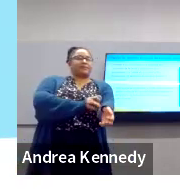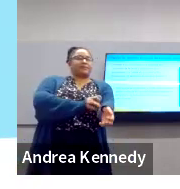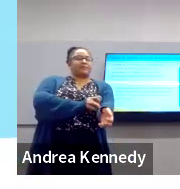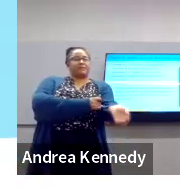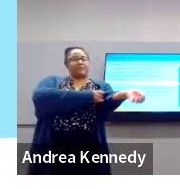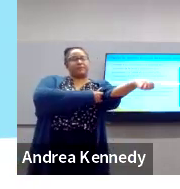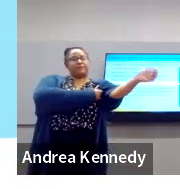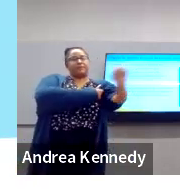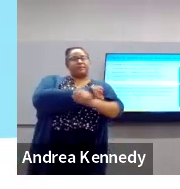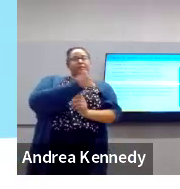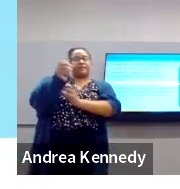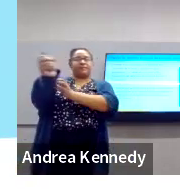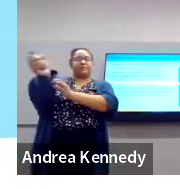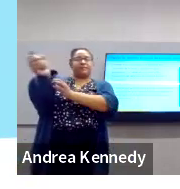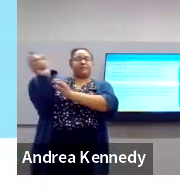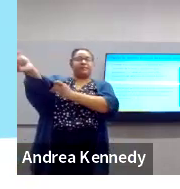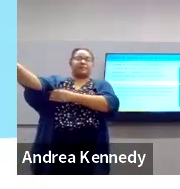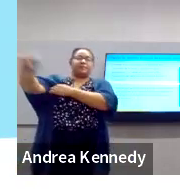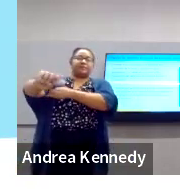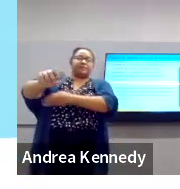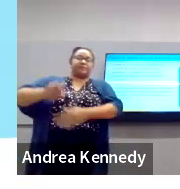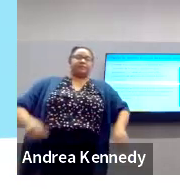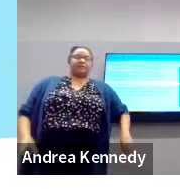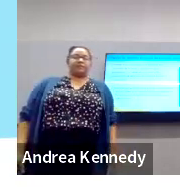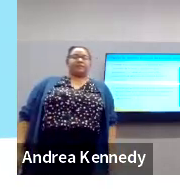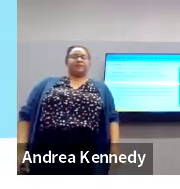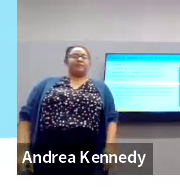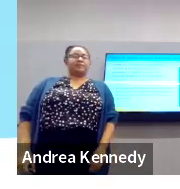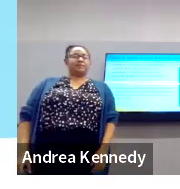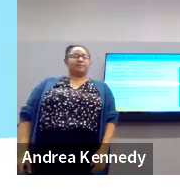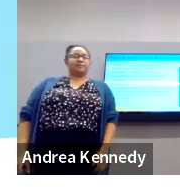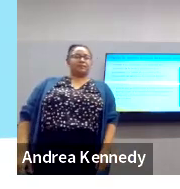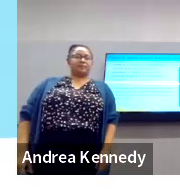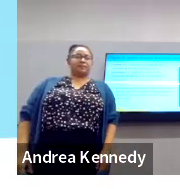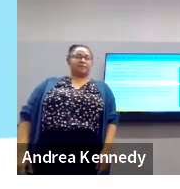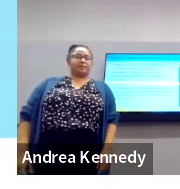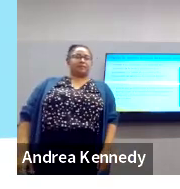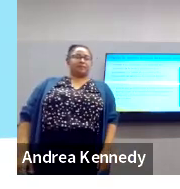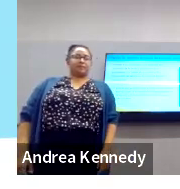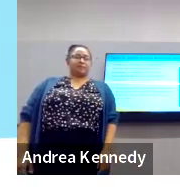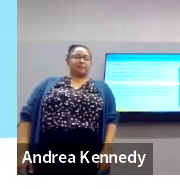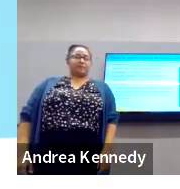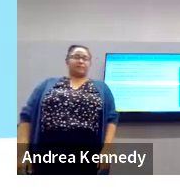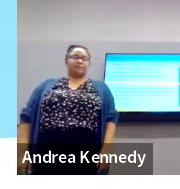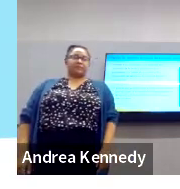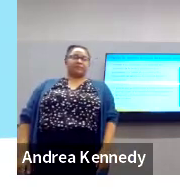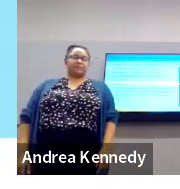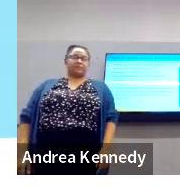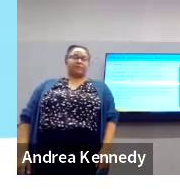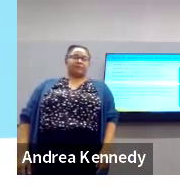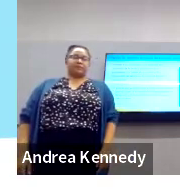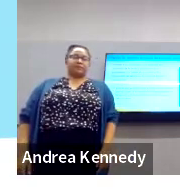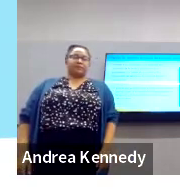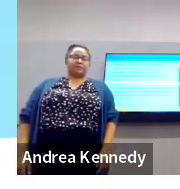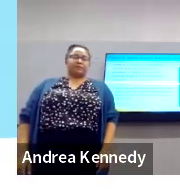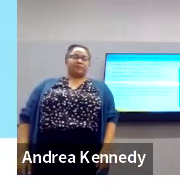que están variando de un mes a otro. Esto no está permitido bajo la ley SASFRA. La ley